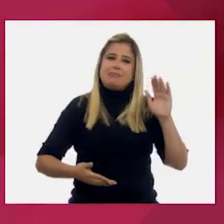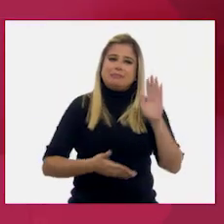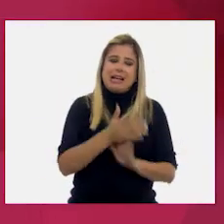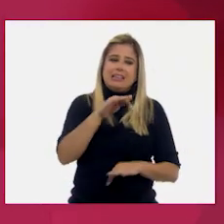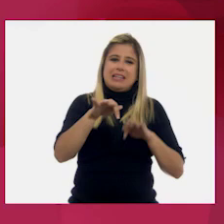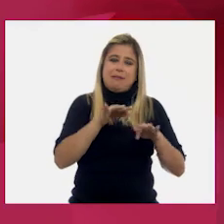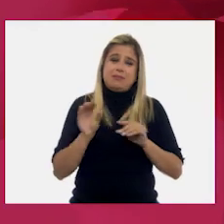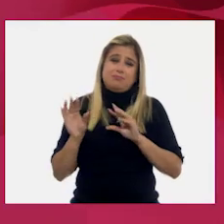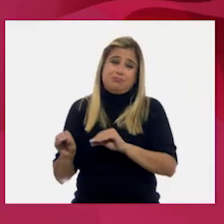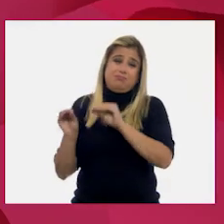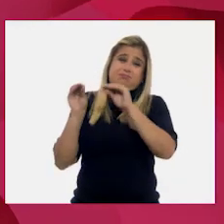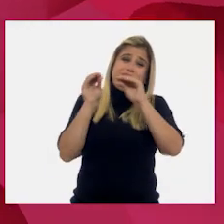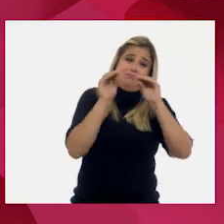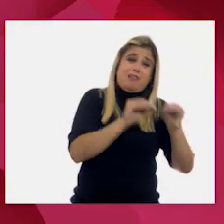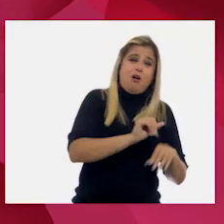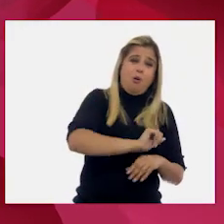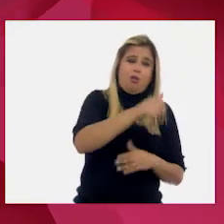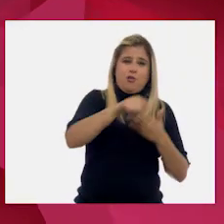otros lugares.